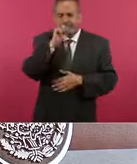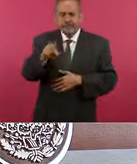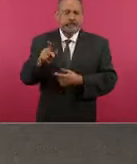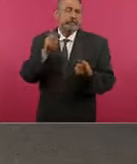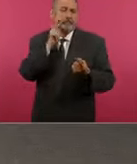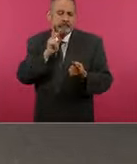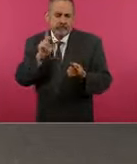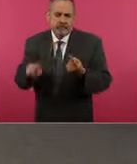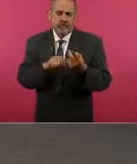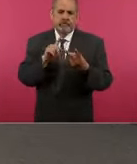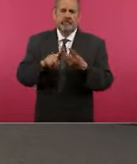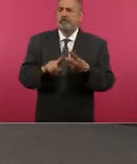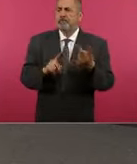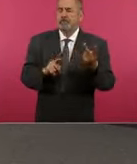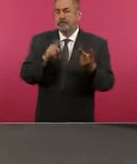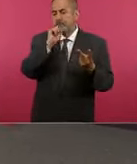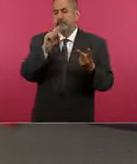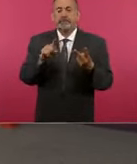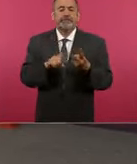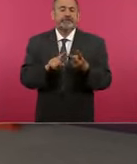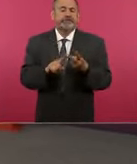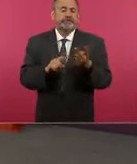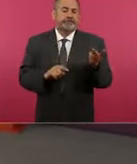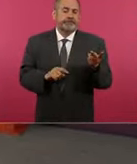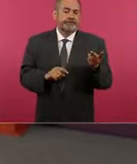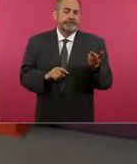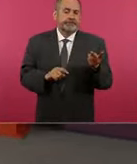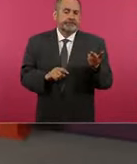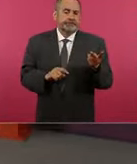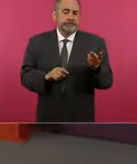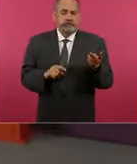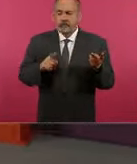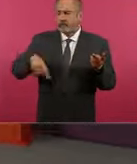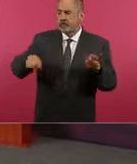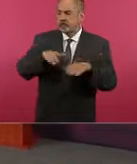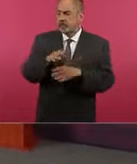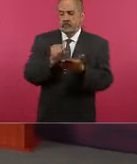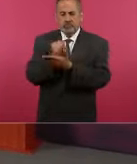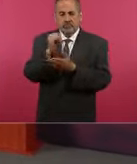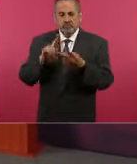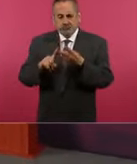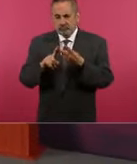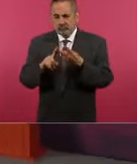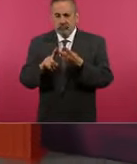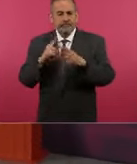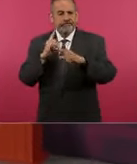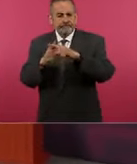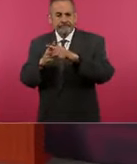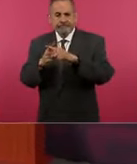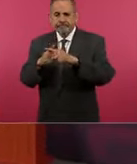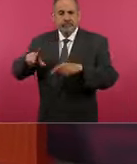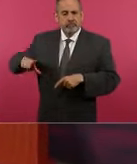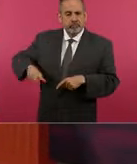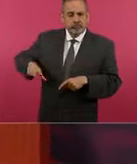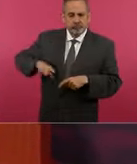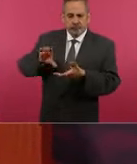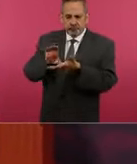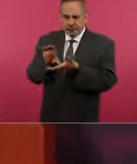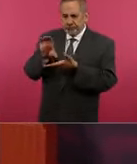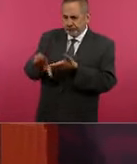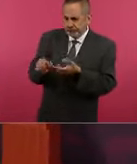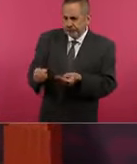petróleo y con la decisión de que haya más inversión pública